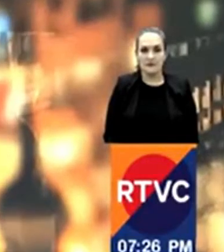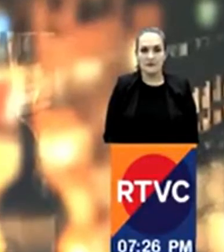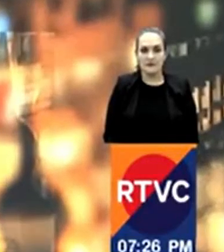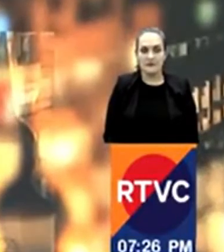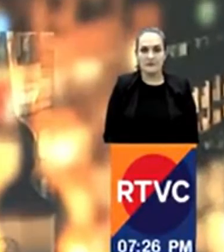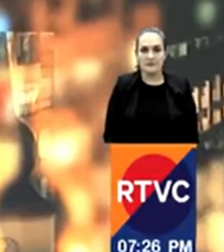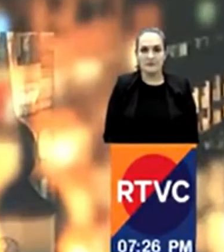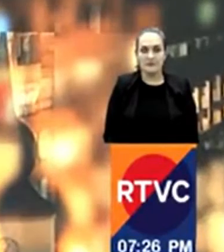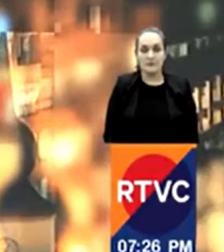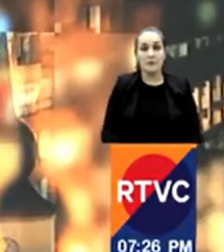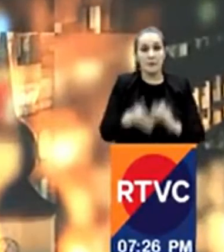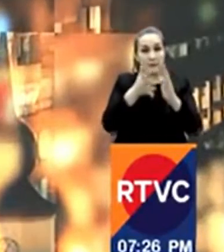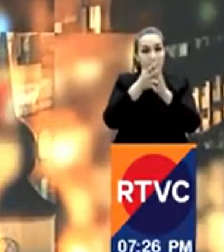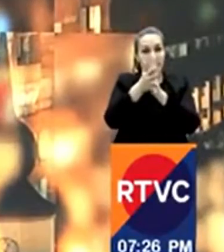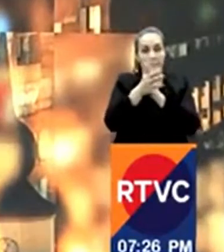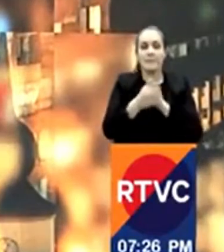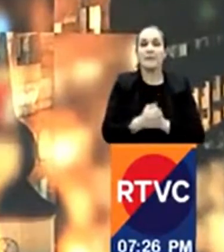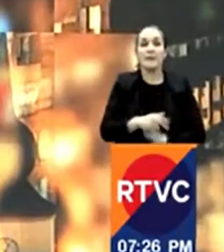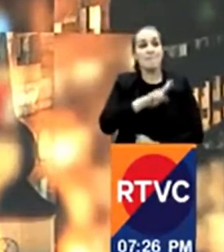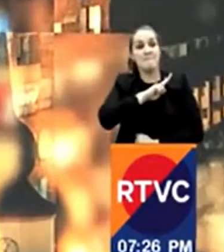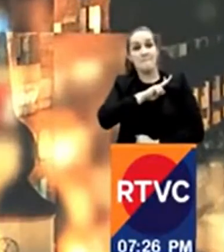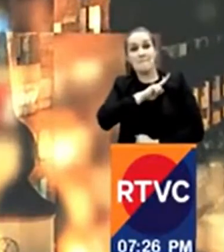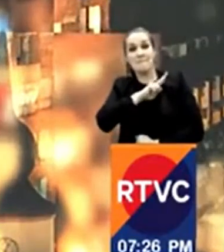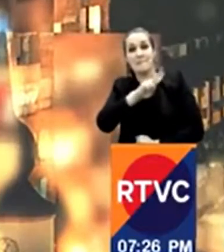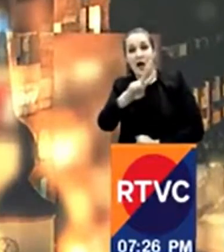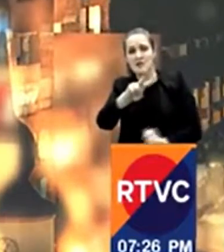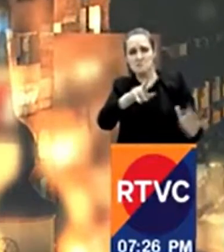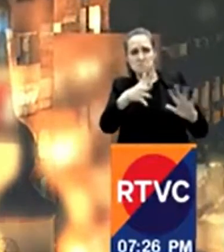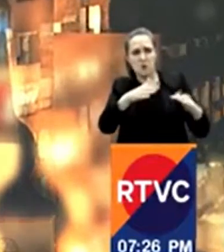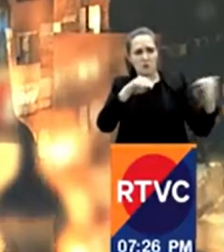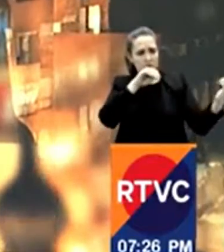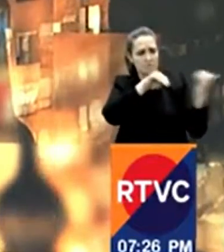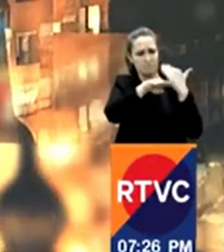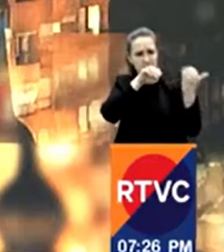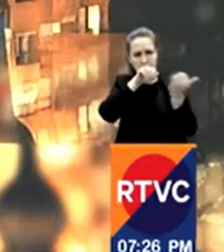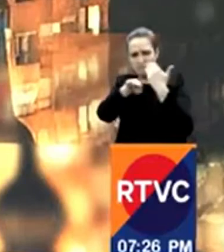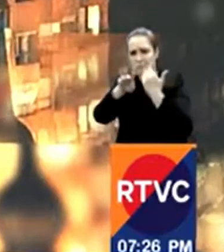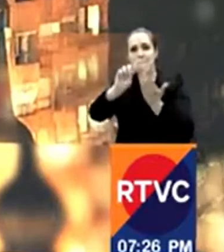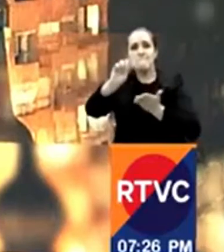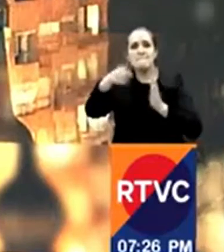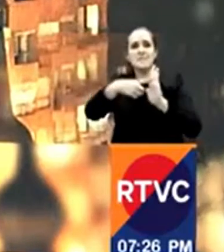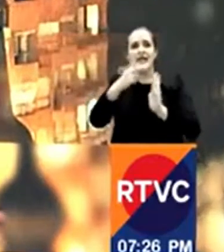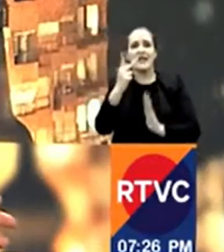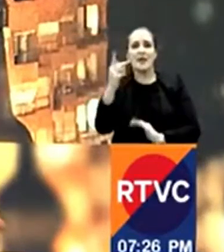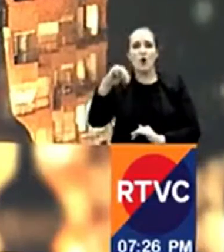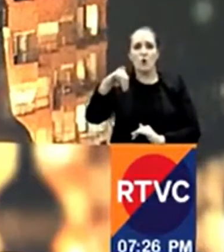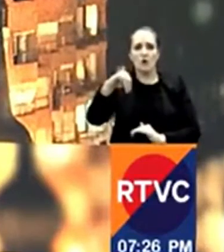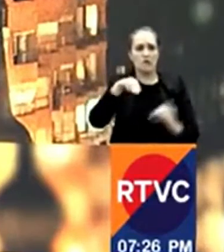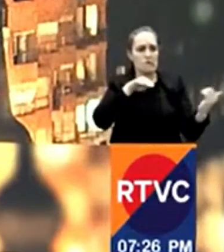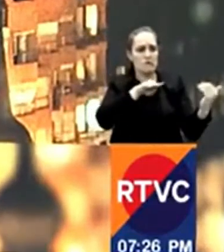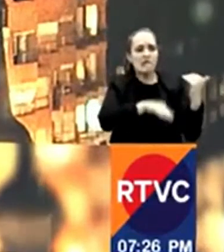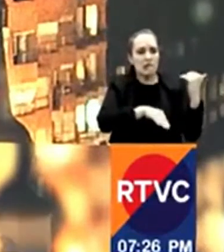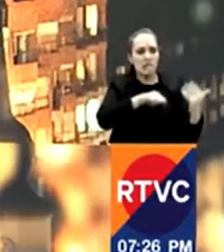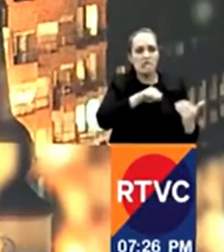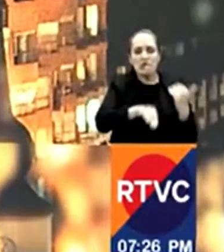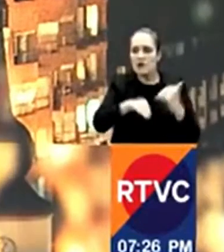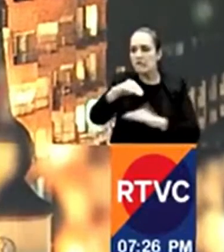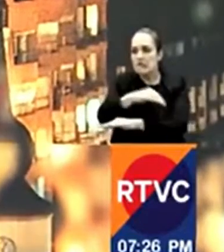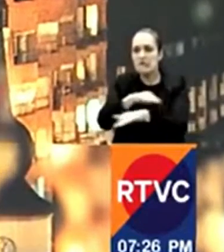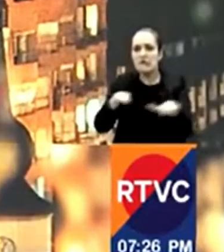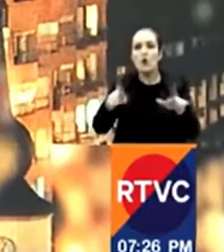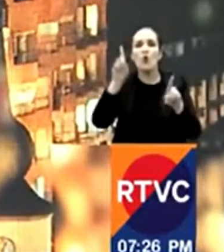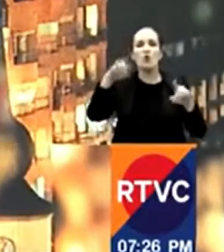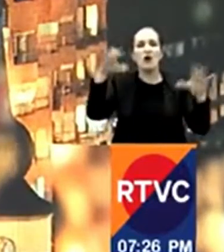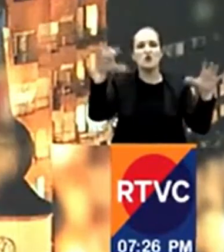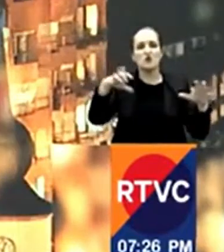Cerca de 1.000 kilómetros de vías del Valle del Cauca están afectados por las constantes lluvias en el departamento. Más noticias con los periodistas de